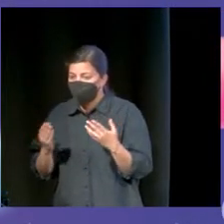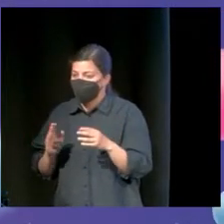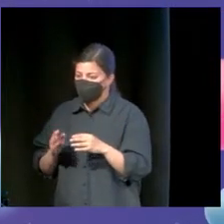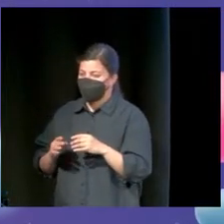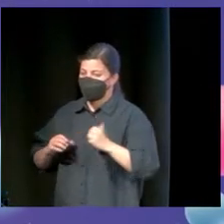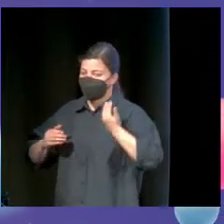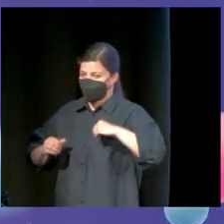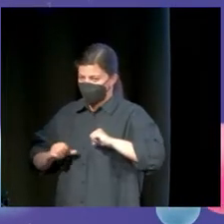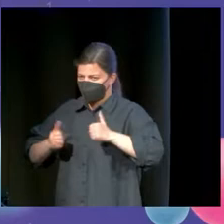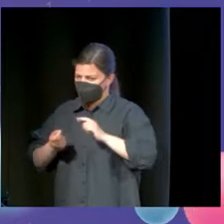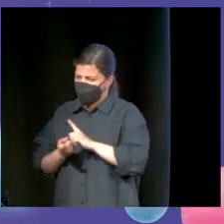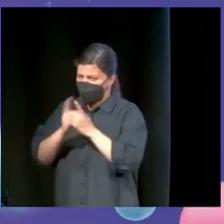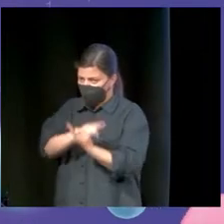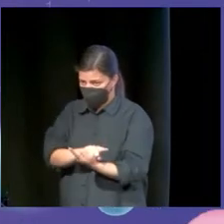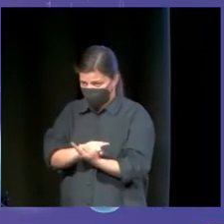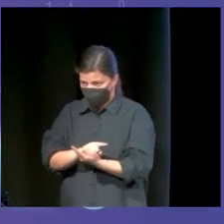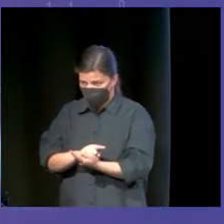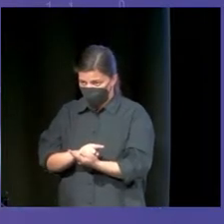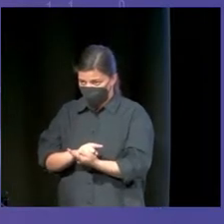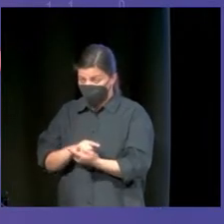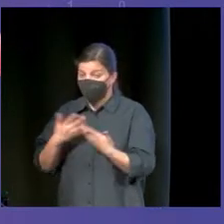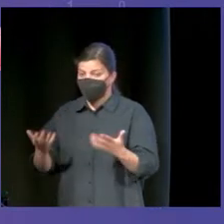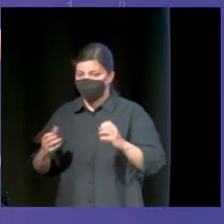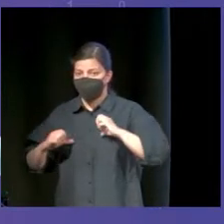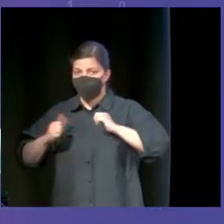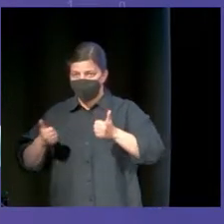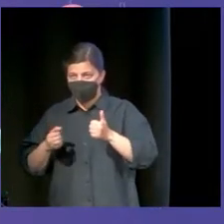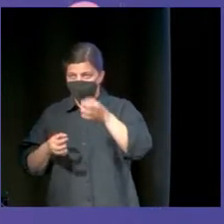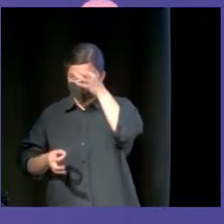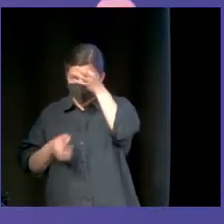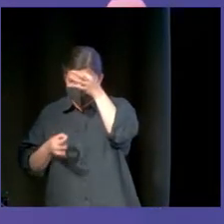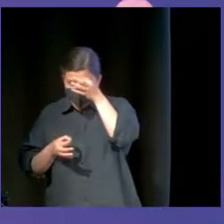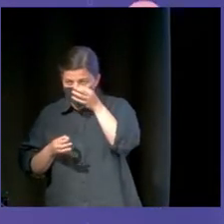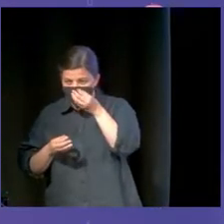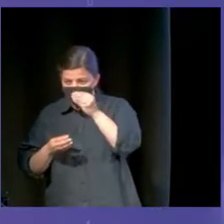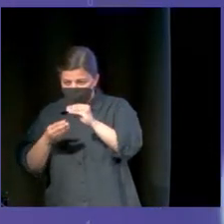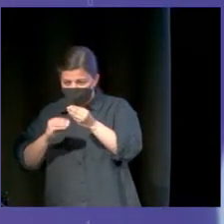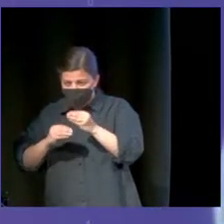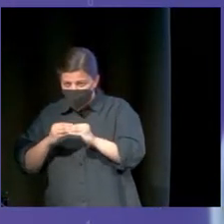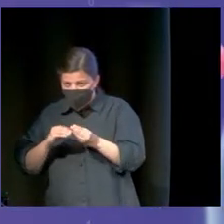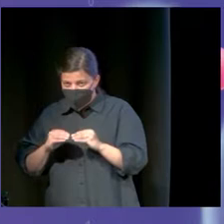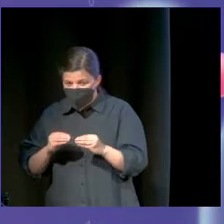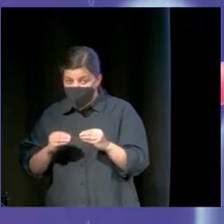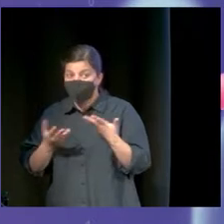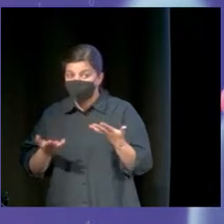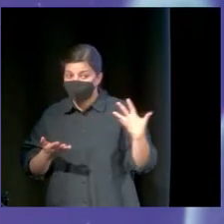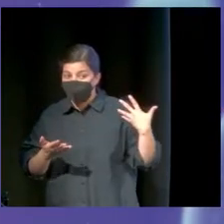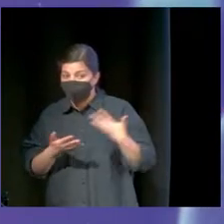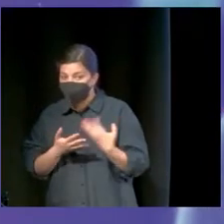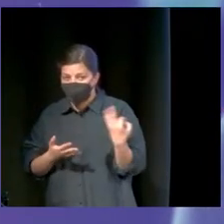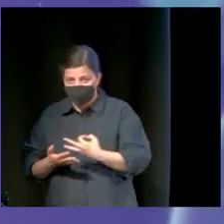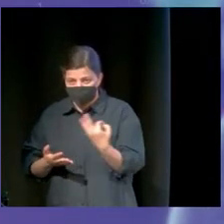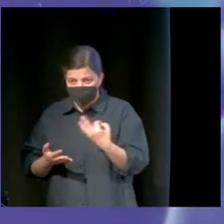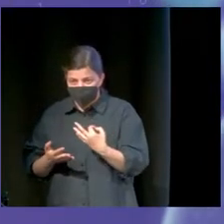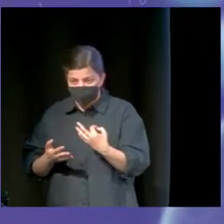empiezan a invertirse y entonces empiezan a tener más datos y qué ha pasado durante estos tiene este tiempo porque